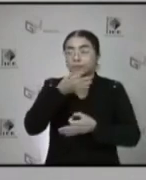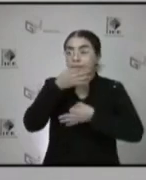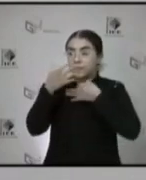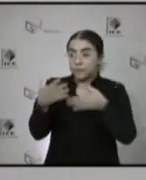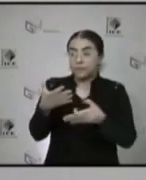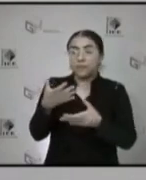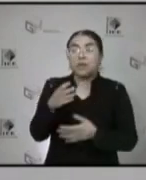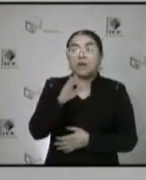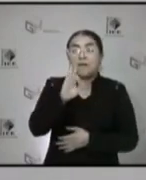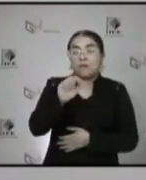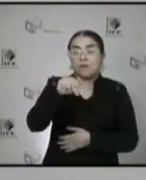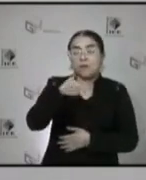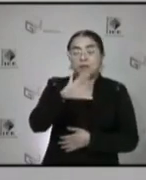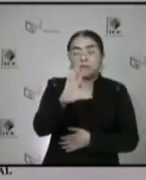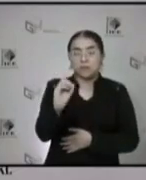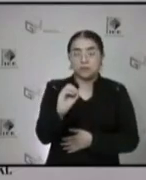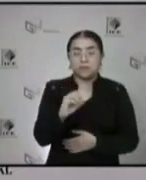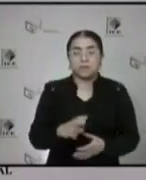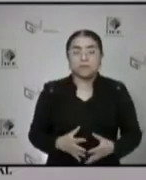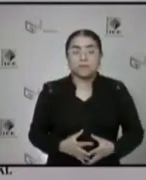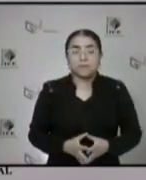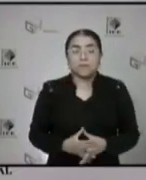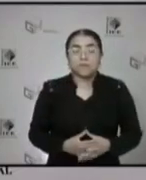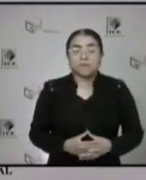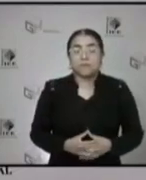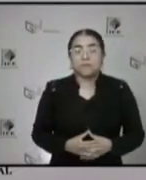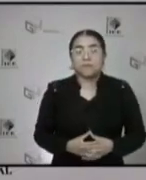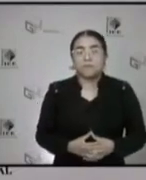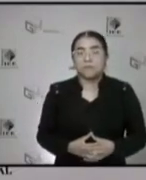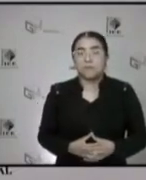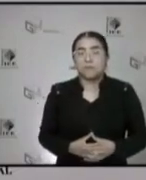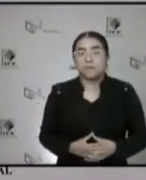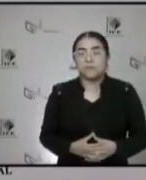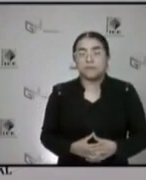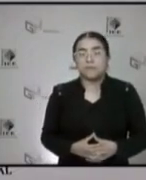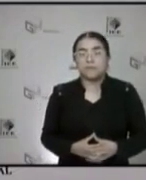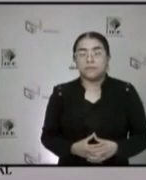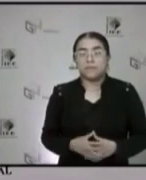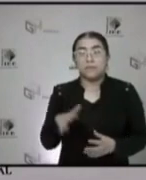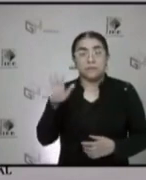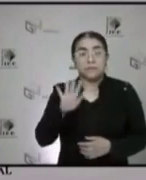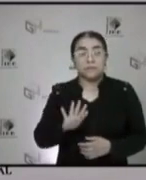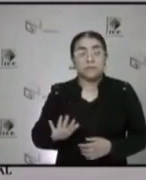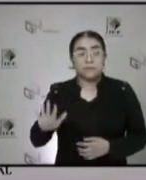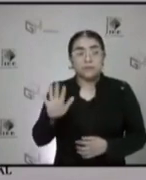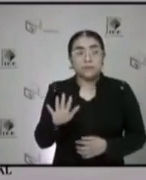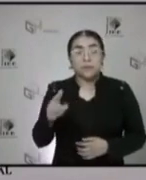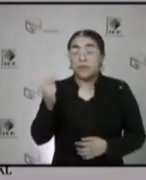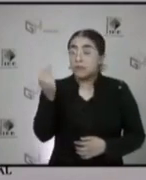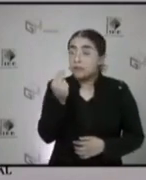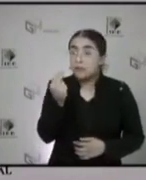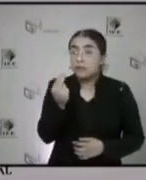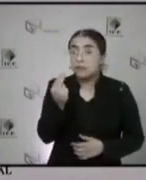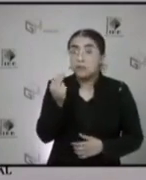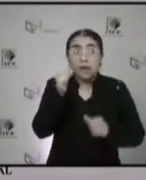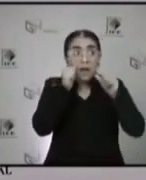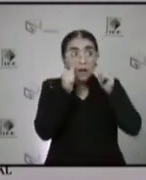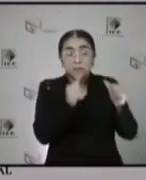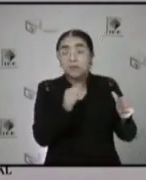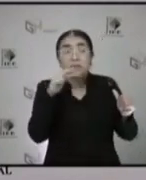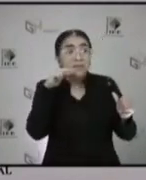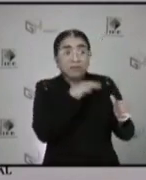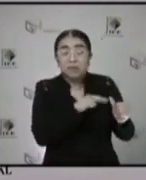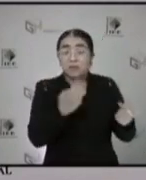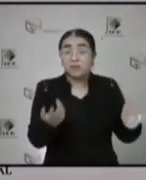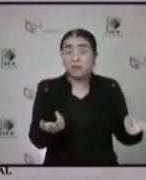candidato Francisco Berganza. Gracias. Paisanos, es urgente. Sé que